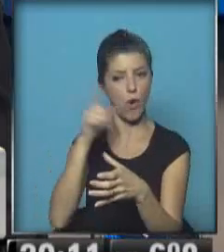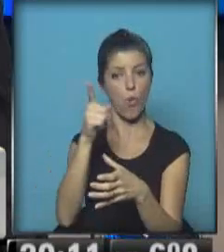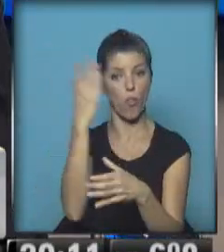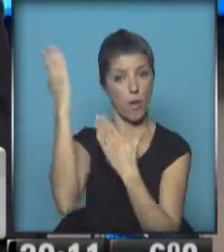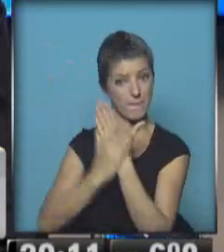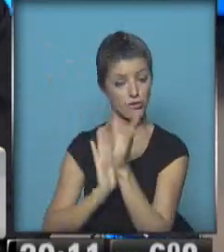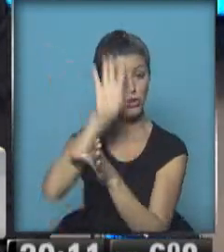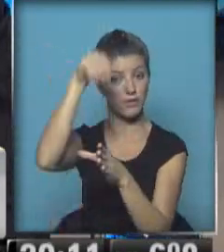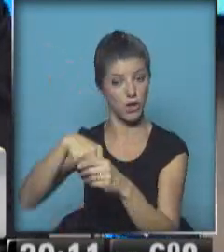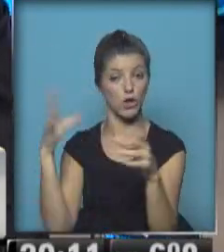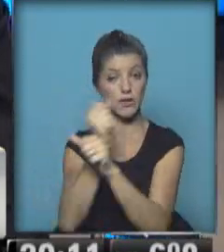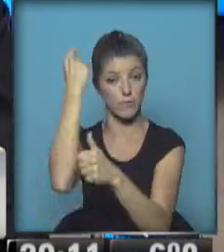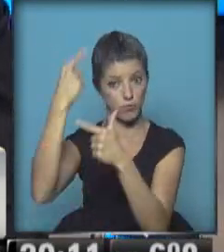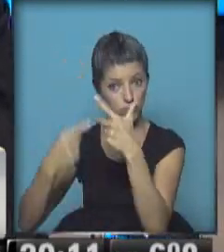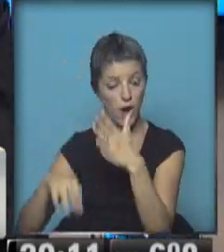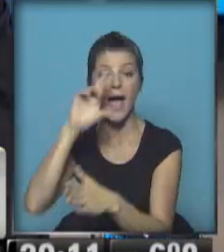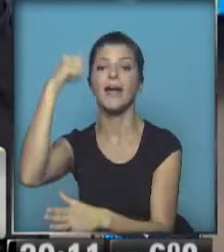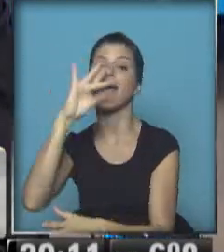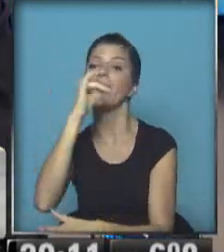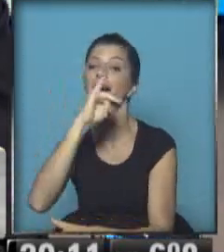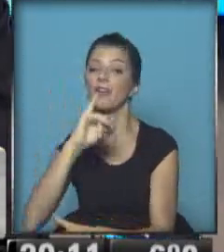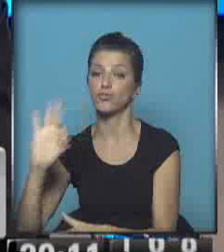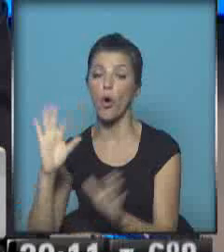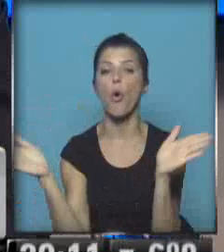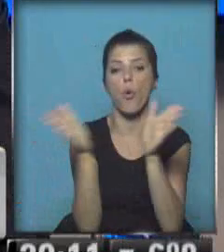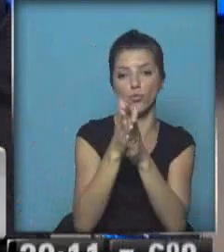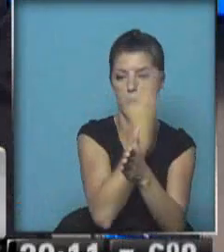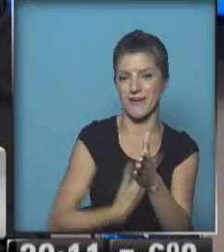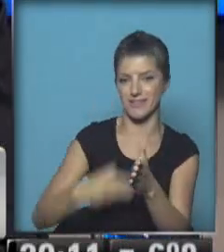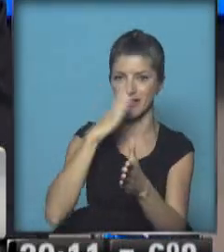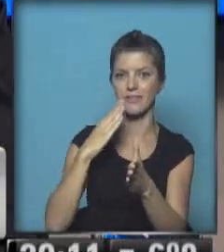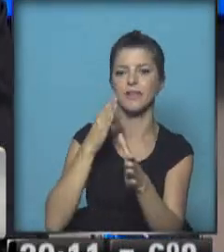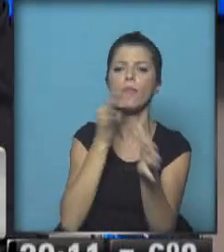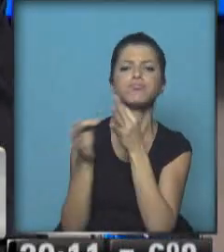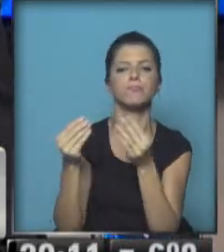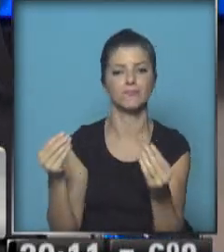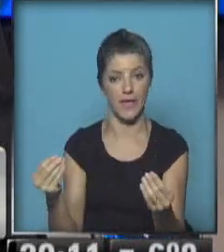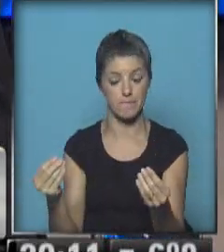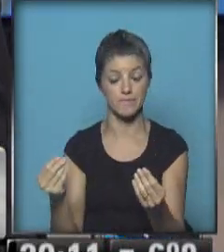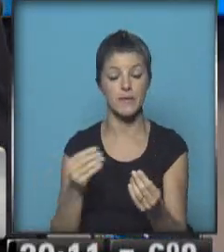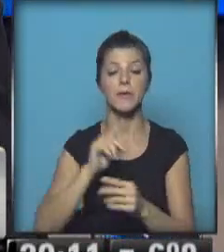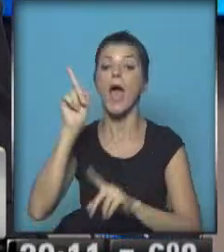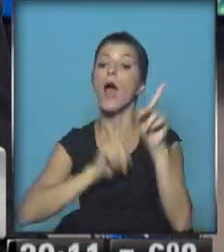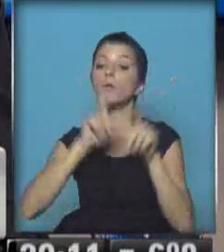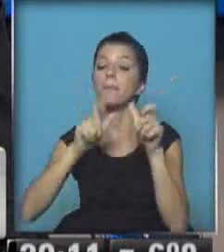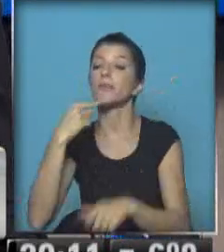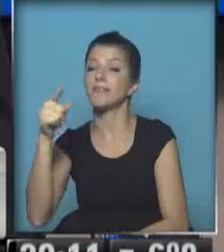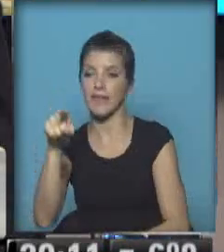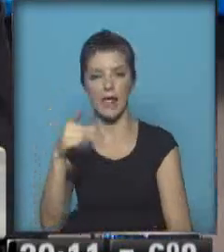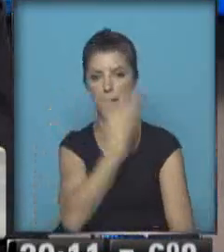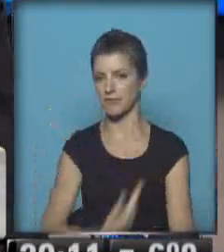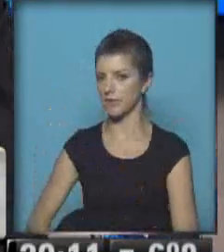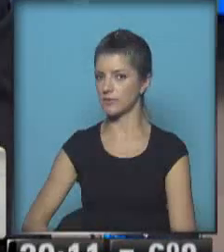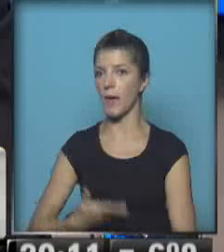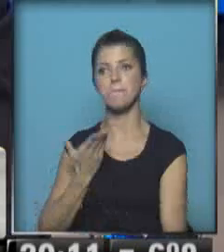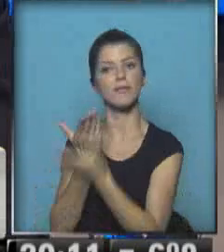del interior y Transporte Florencio Razo con la presidenta Cristina Fernández de kirner algunos dijeron que la presidenta directamente le